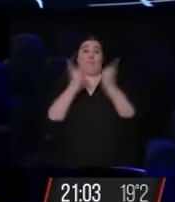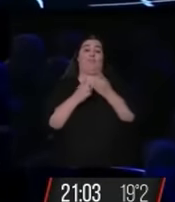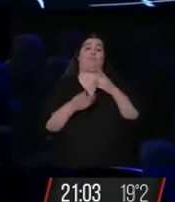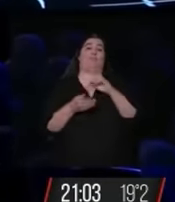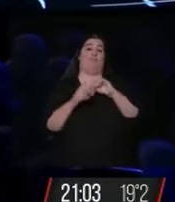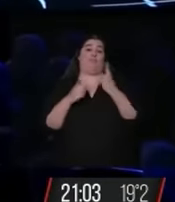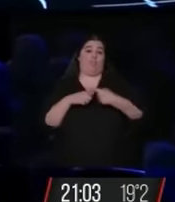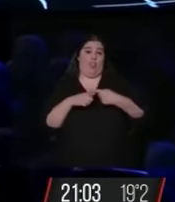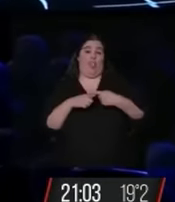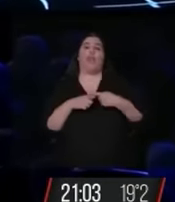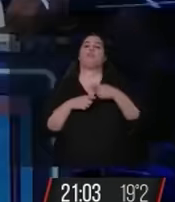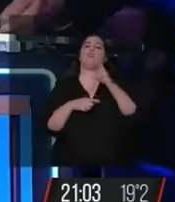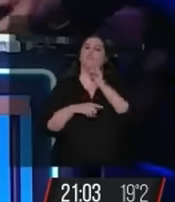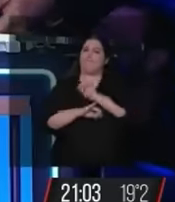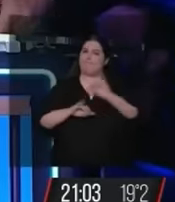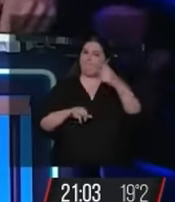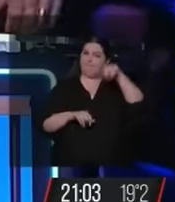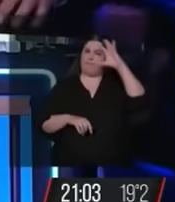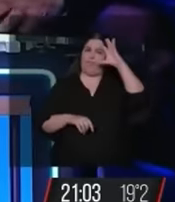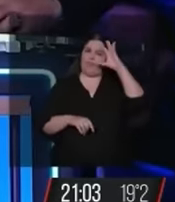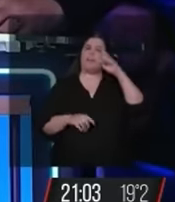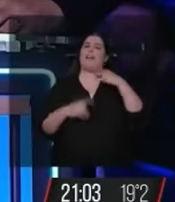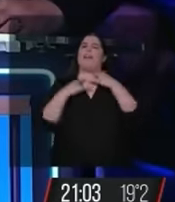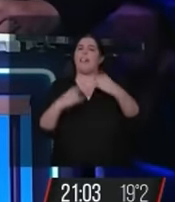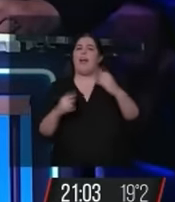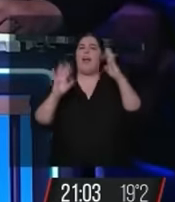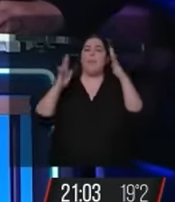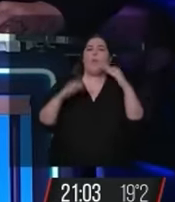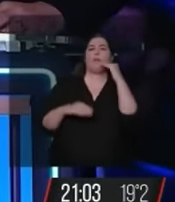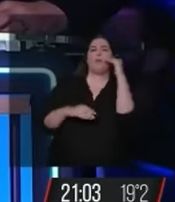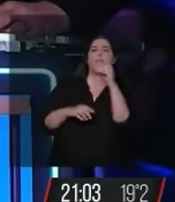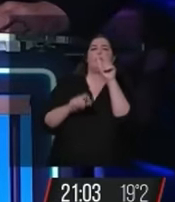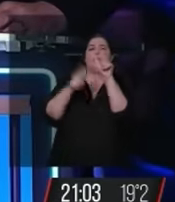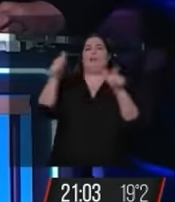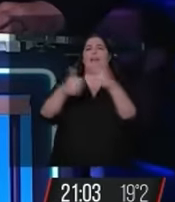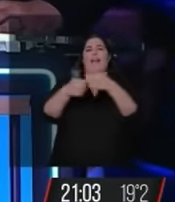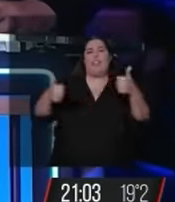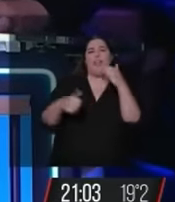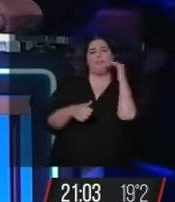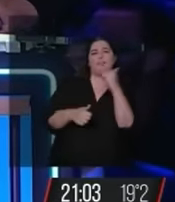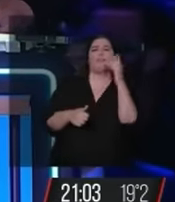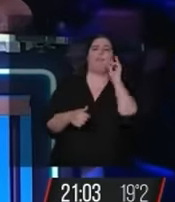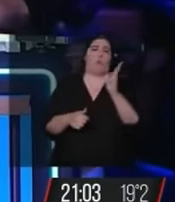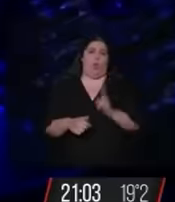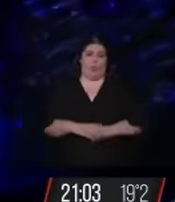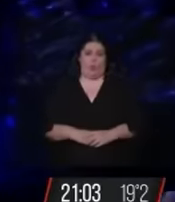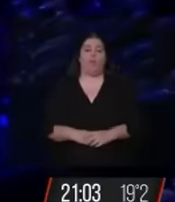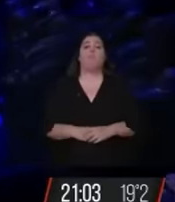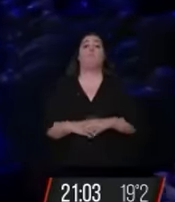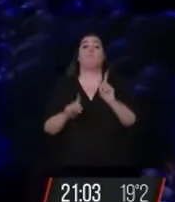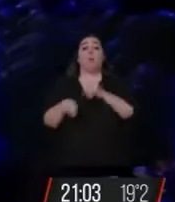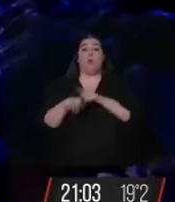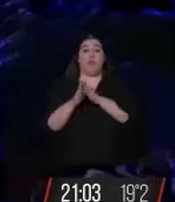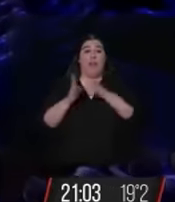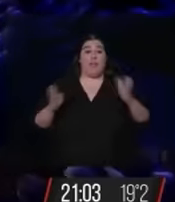Derecho, les recordamos que está prohibido aplaudir, gritar, hablar o dirigirse a cualquiera de los candidatos y también está prohibido que